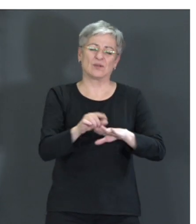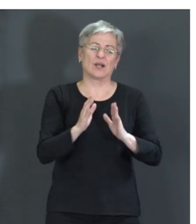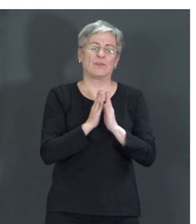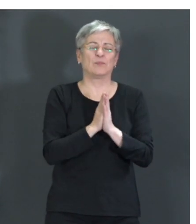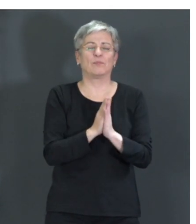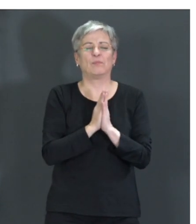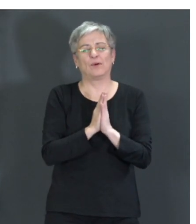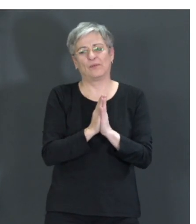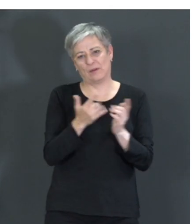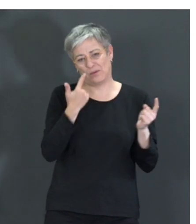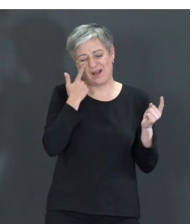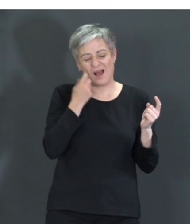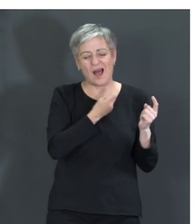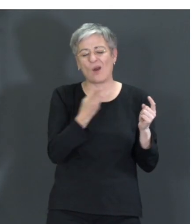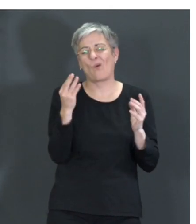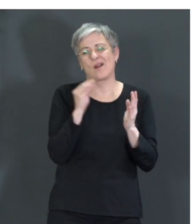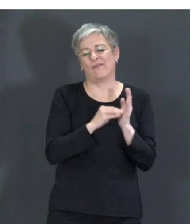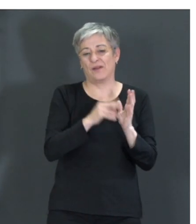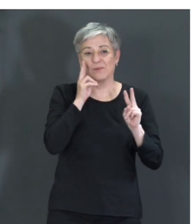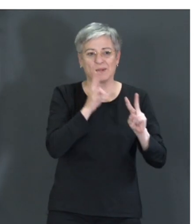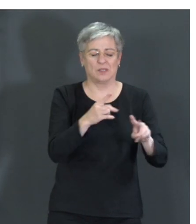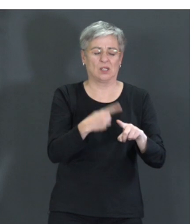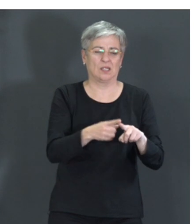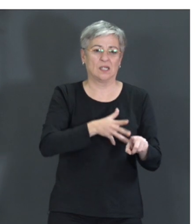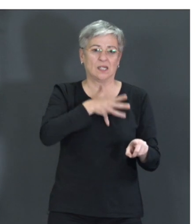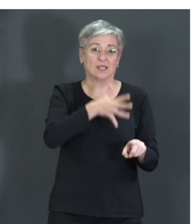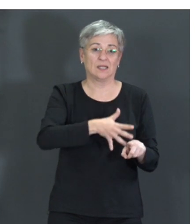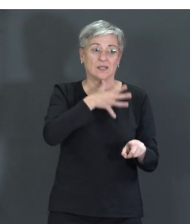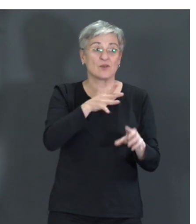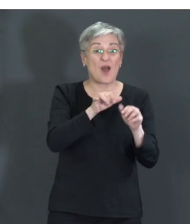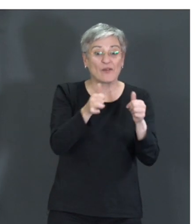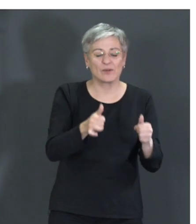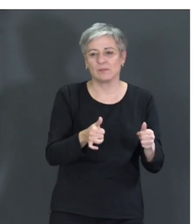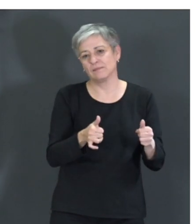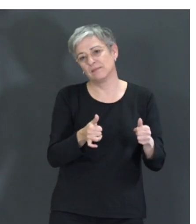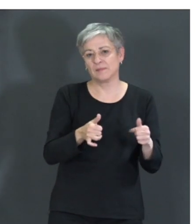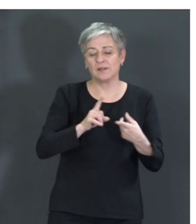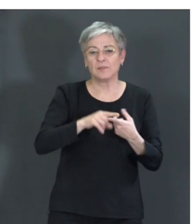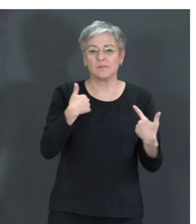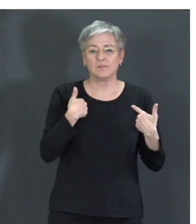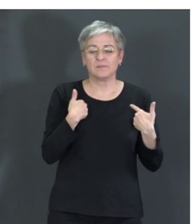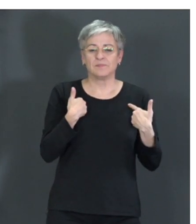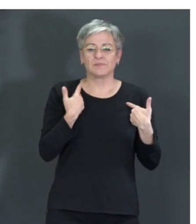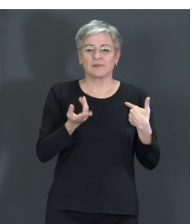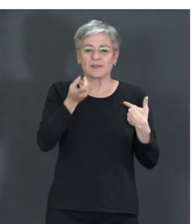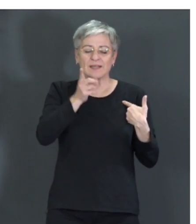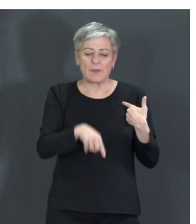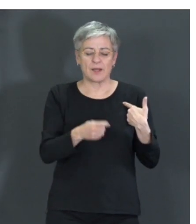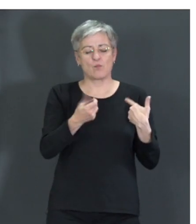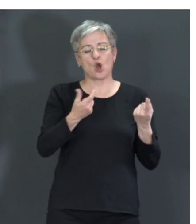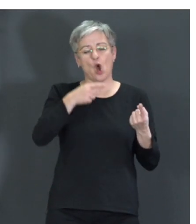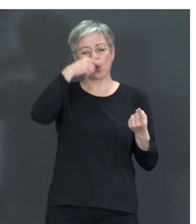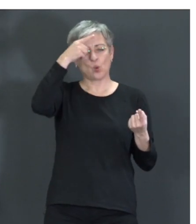todavía vemos cosas realmente asombrosas que se siguen haciendo de determinadas maneras, ¿no? Y luego es eso, ¿no? El tener un poquito de